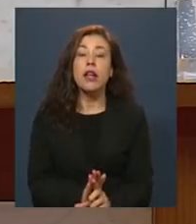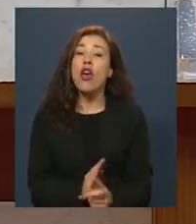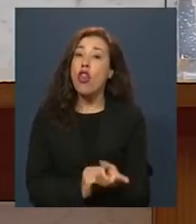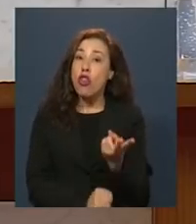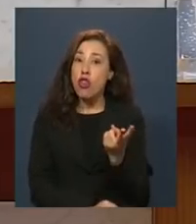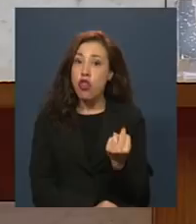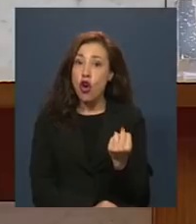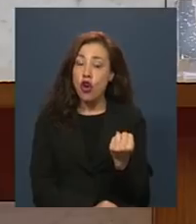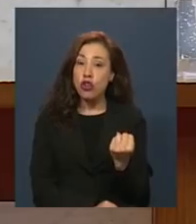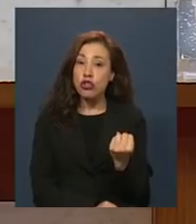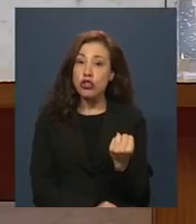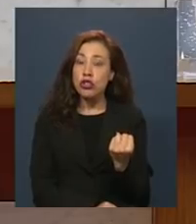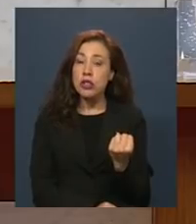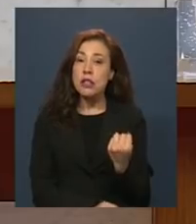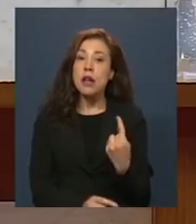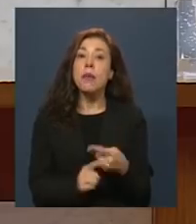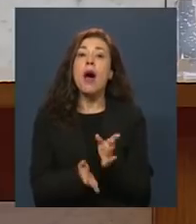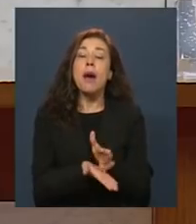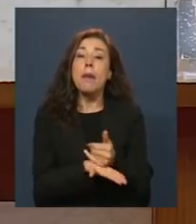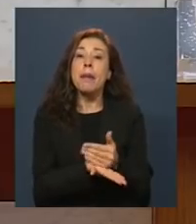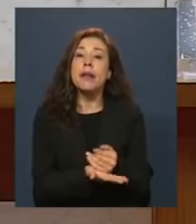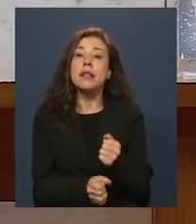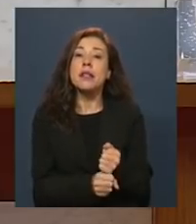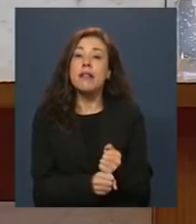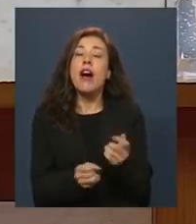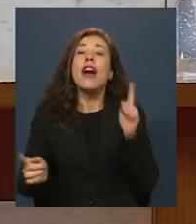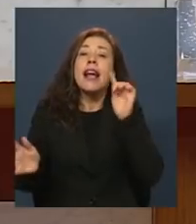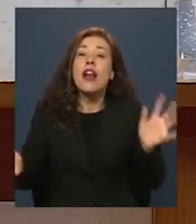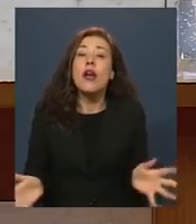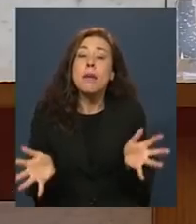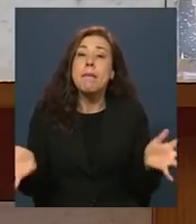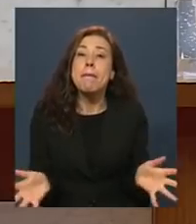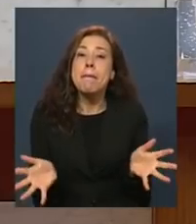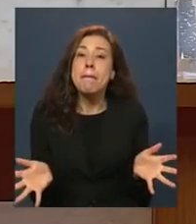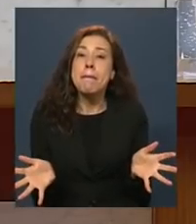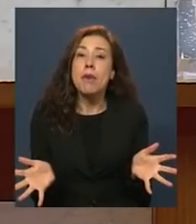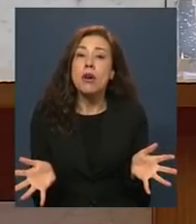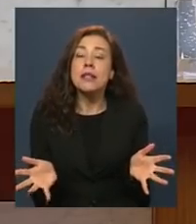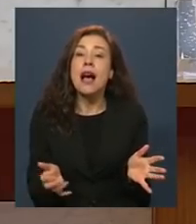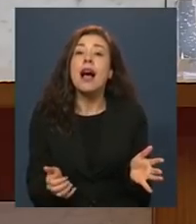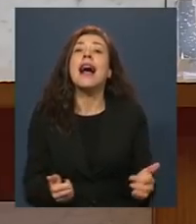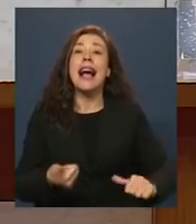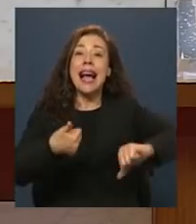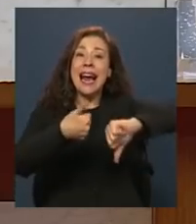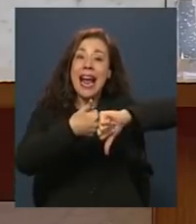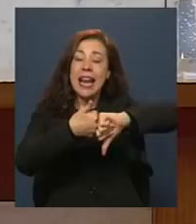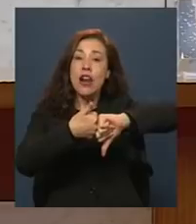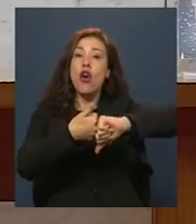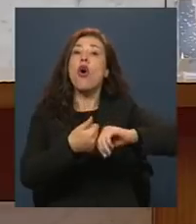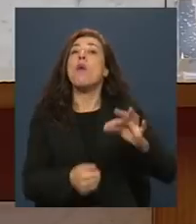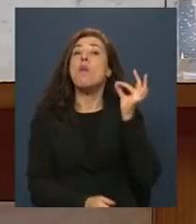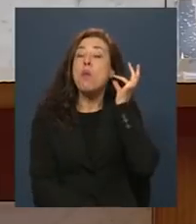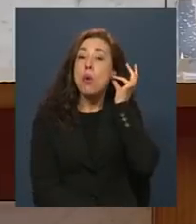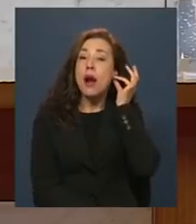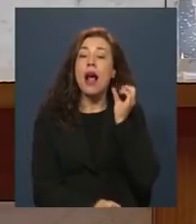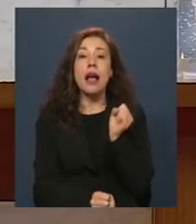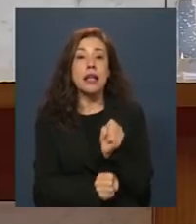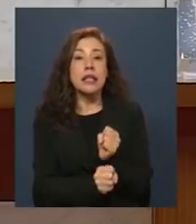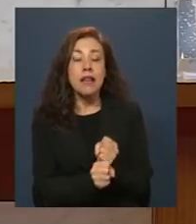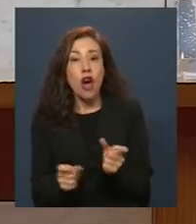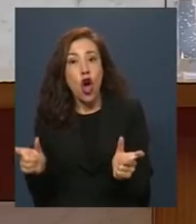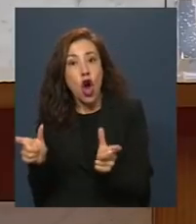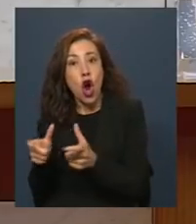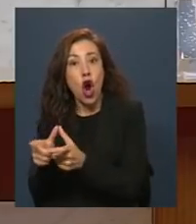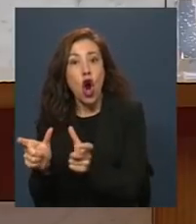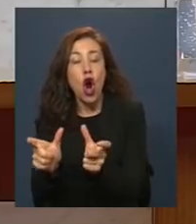de ellos en el marco de la agenda impulsada de género y mujer. El trabajo de